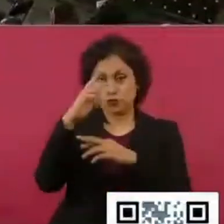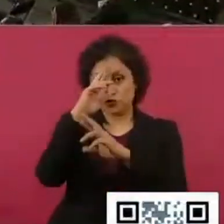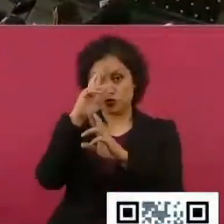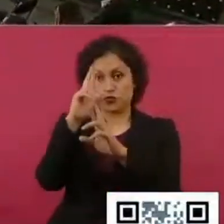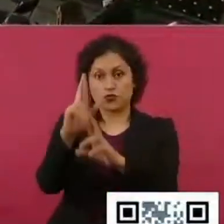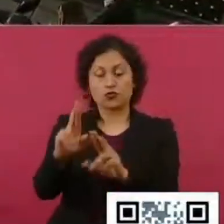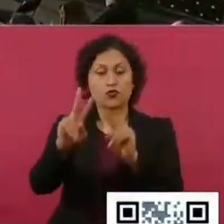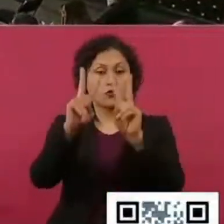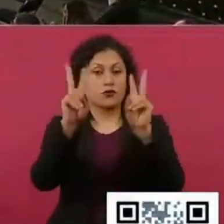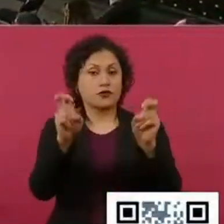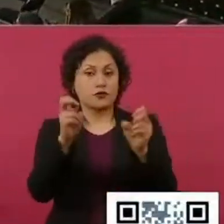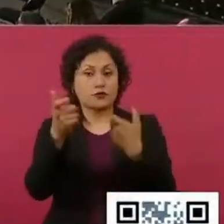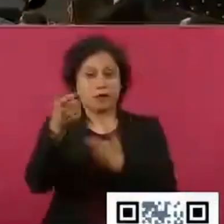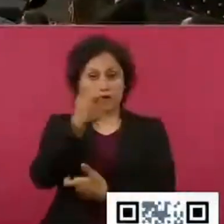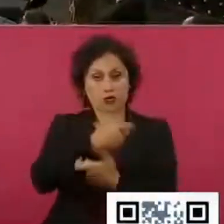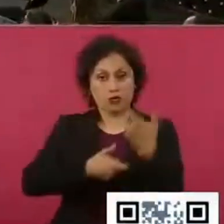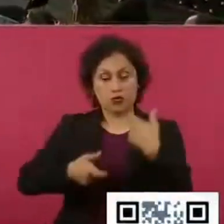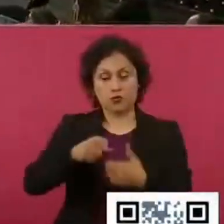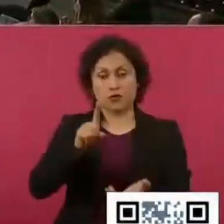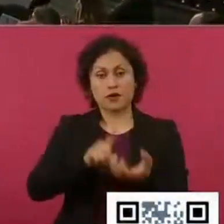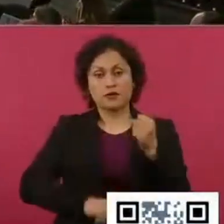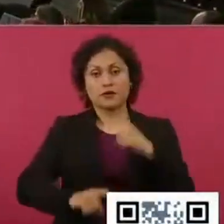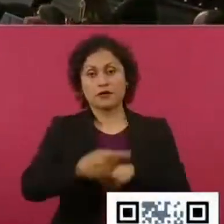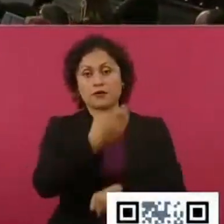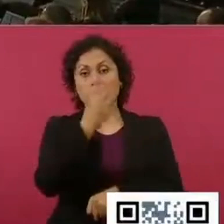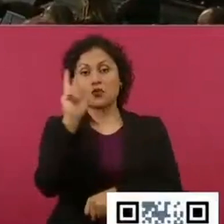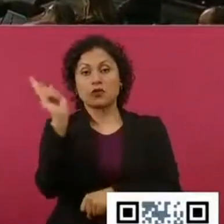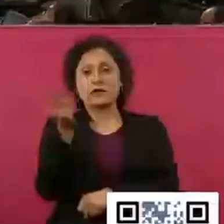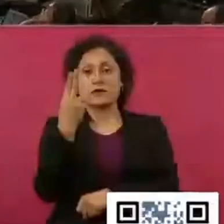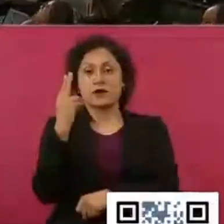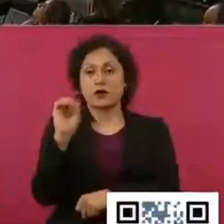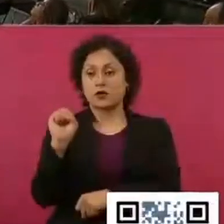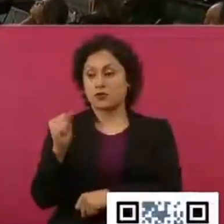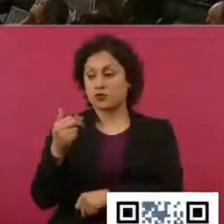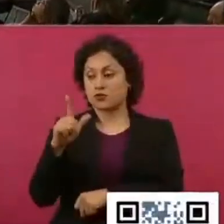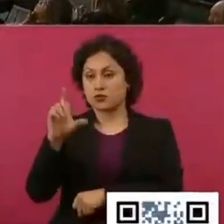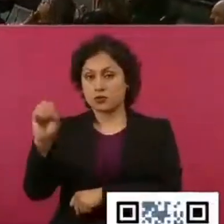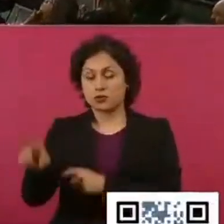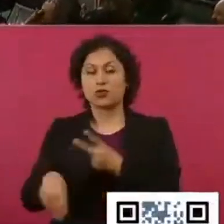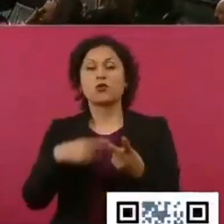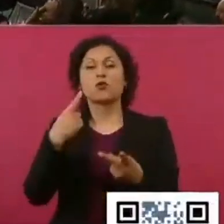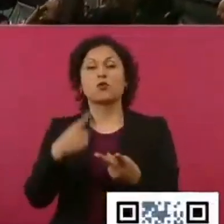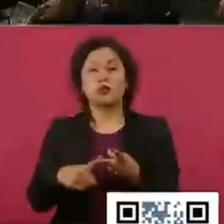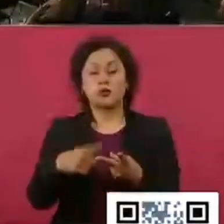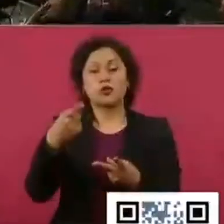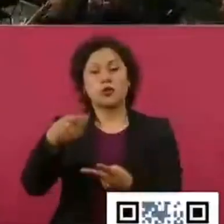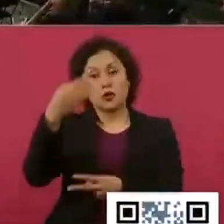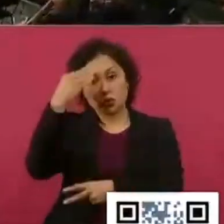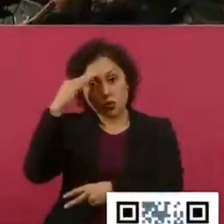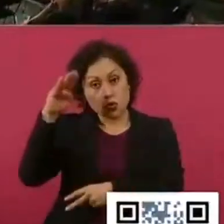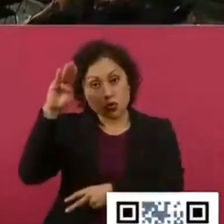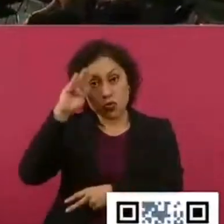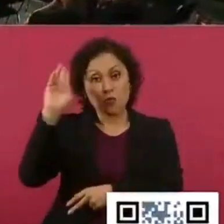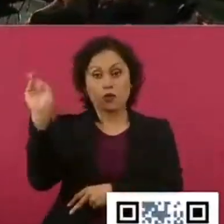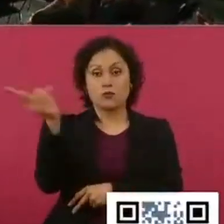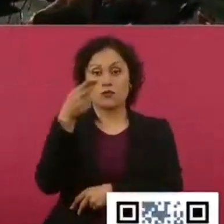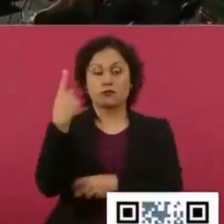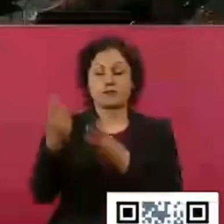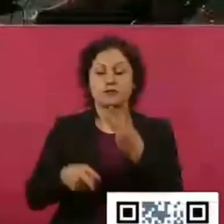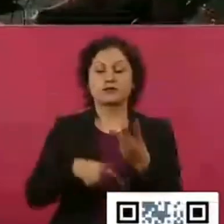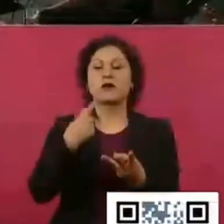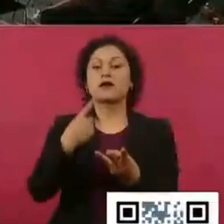economía en la universidad de ocio de la Universidad de La Habana y en la Universidad